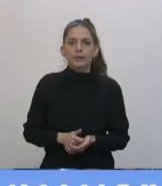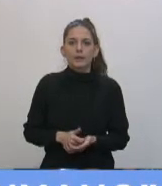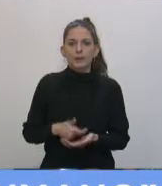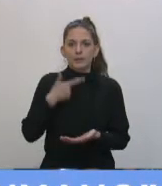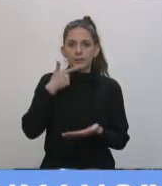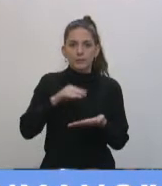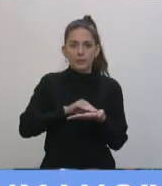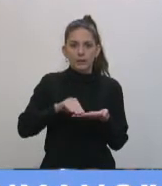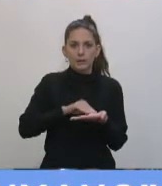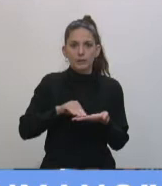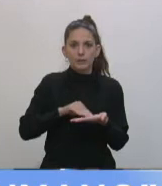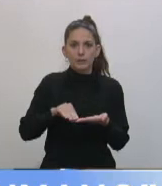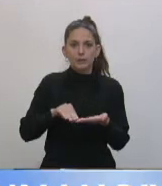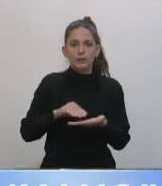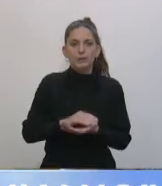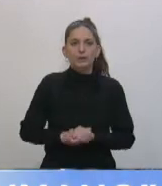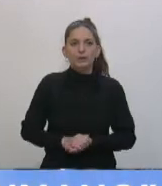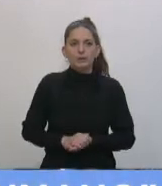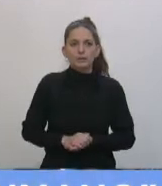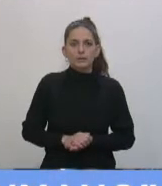Gracias, señora presidenta.